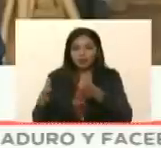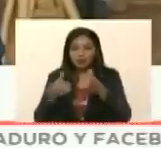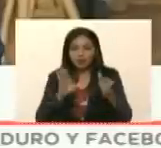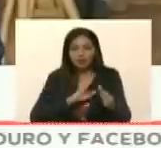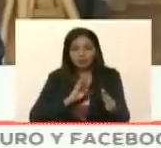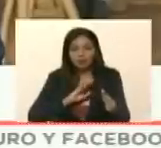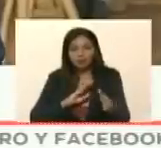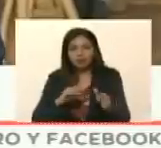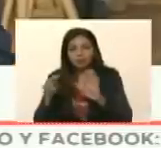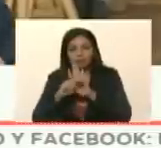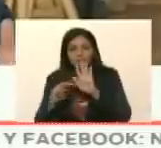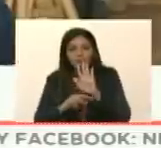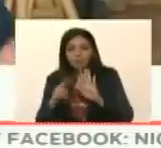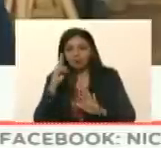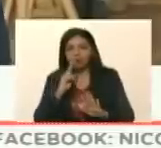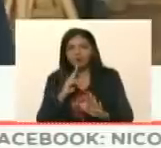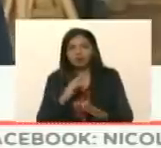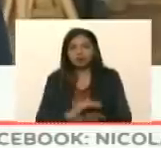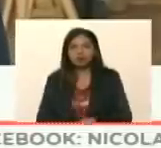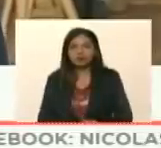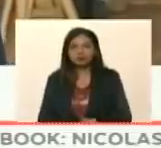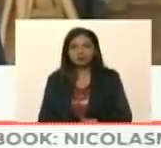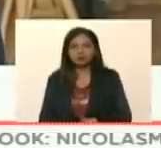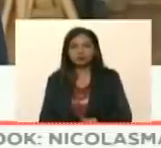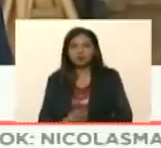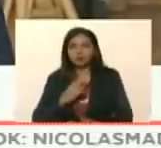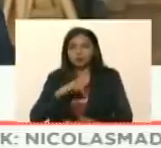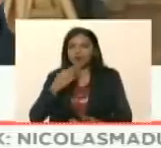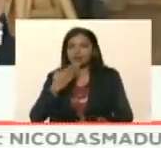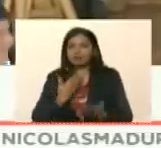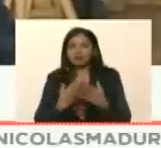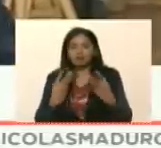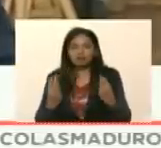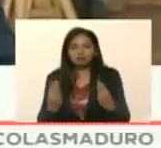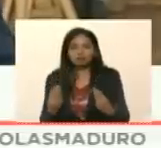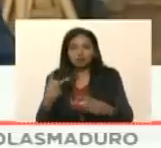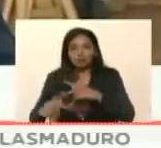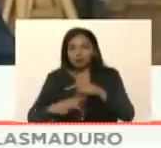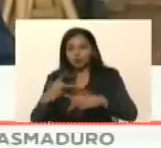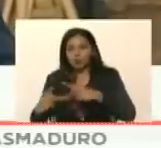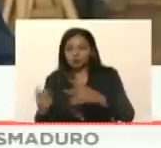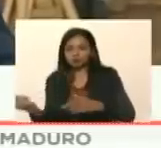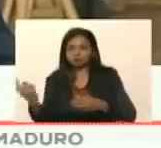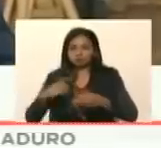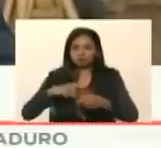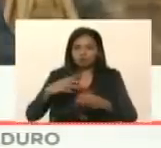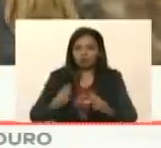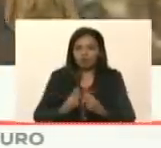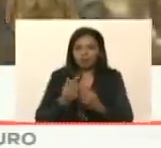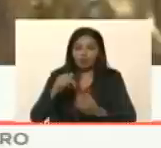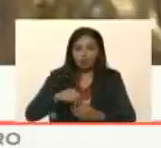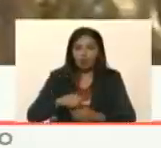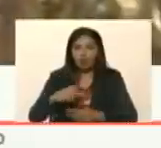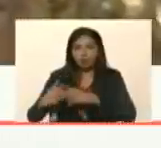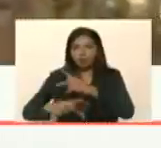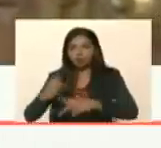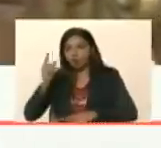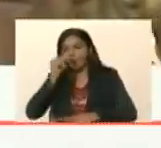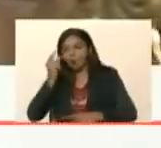agenda económica bolivariana. Así es. Bueno, les agradezco mucho a los productores que me han acompañado, a las